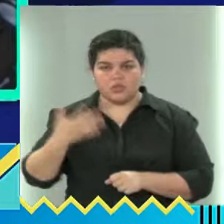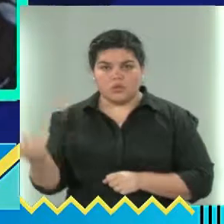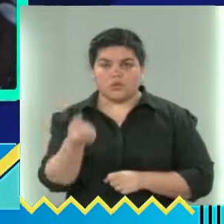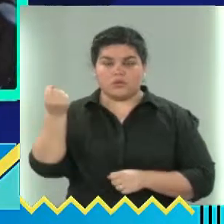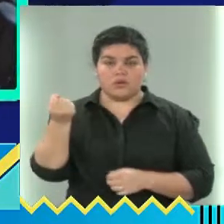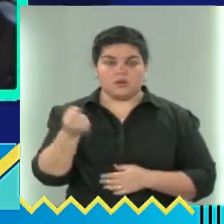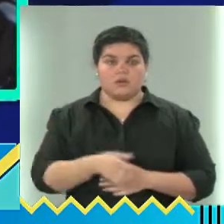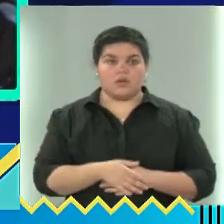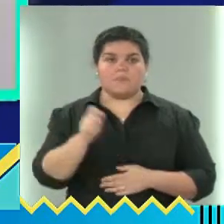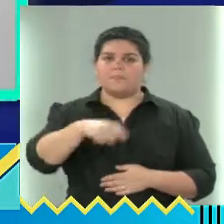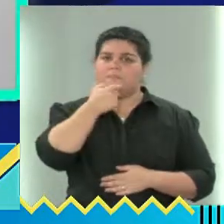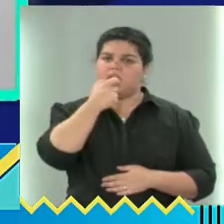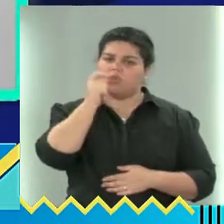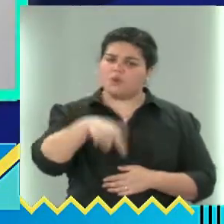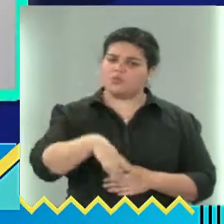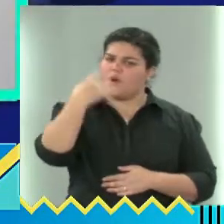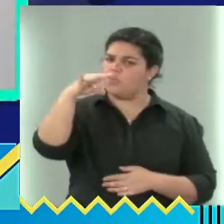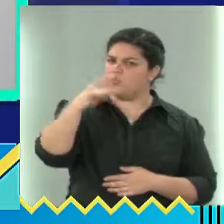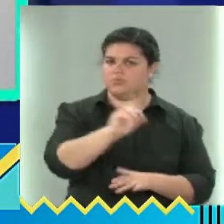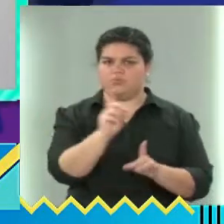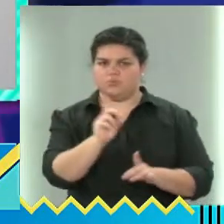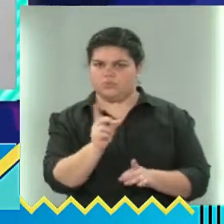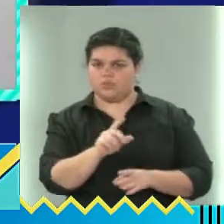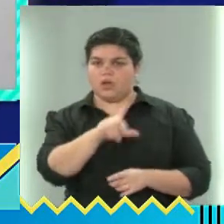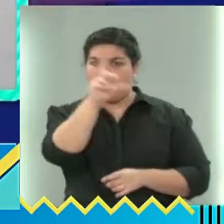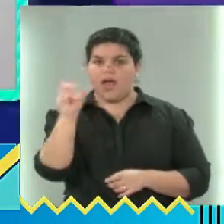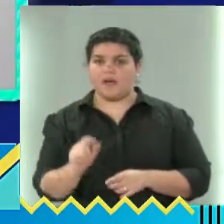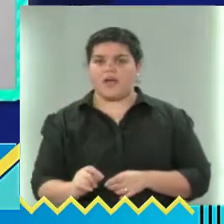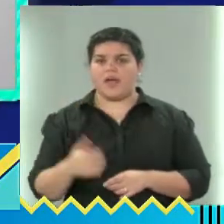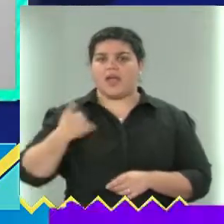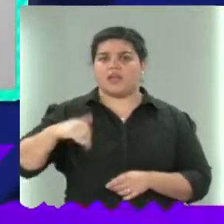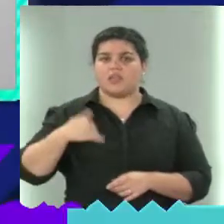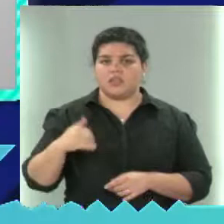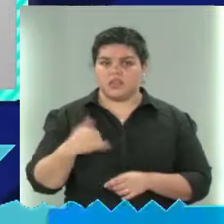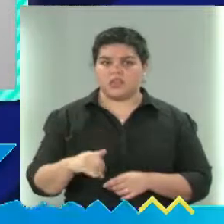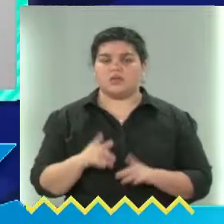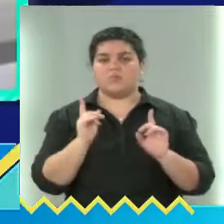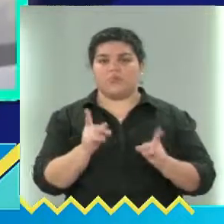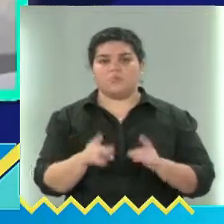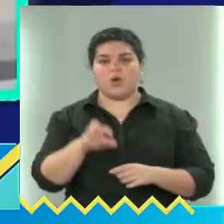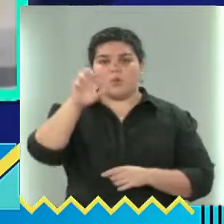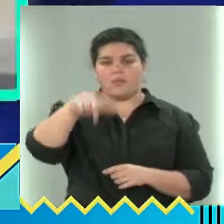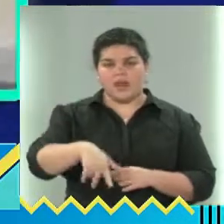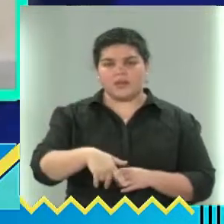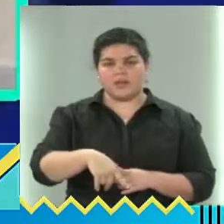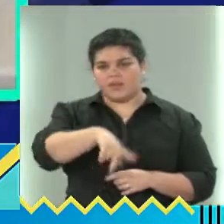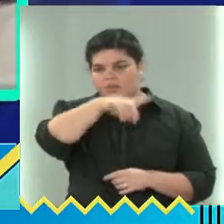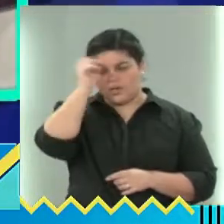no es solo Mendoza, sino que a nivel de Argentina se había desde el Plan Nacional, que hoy es la Dirección de